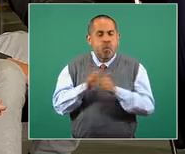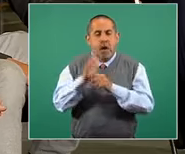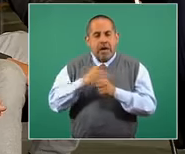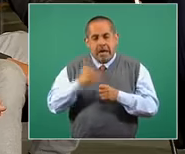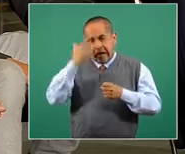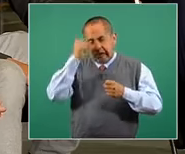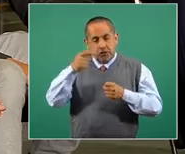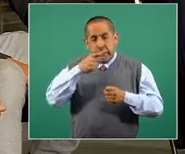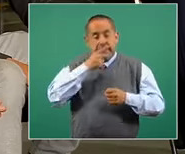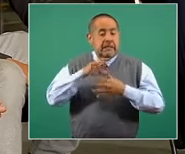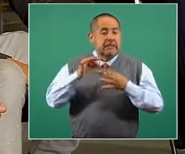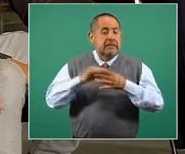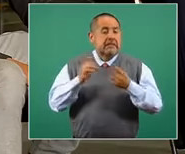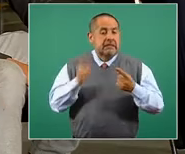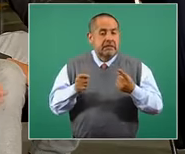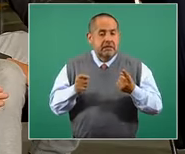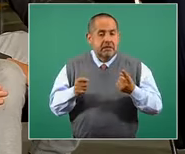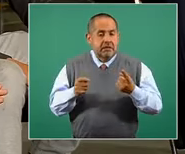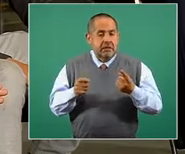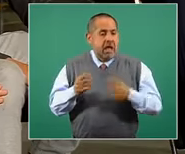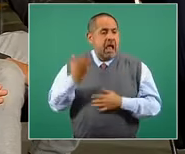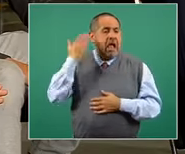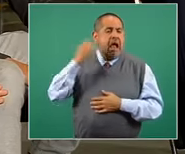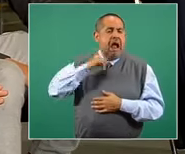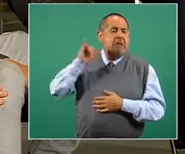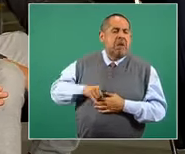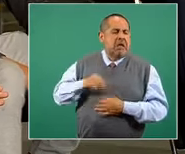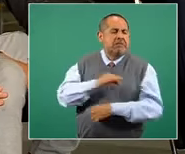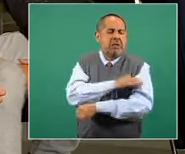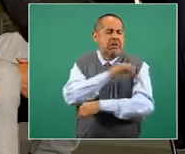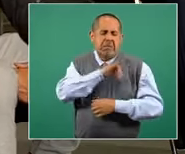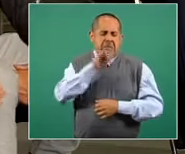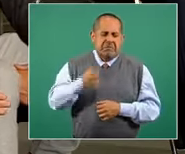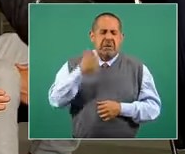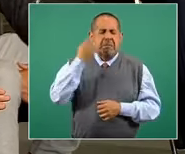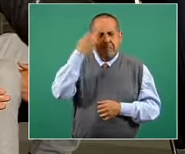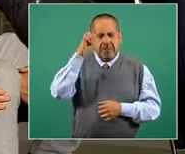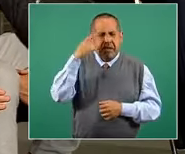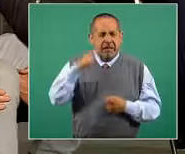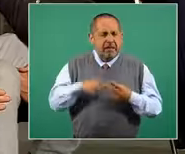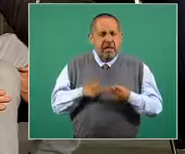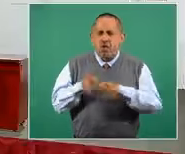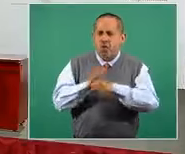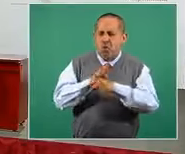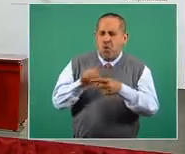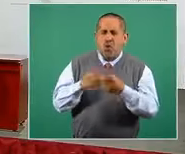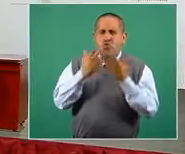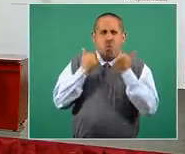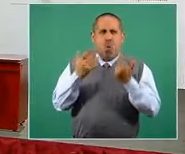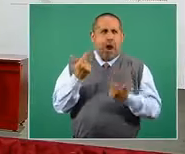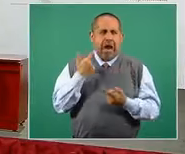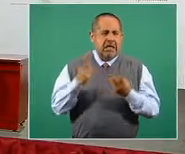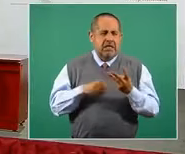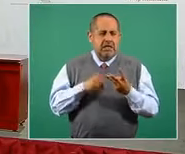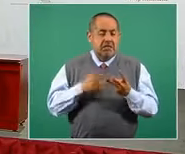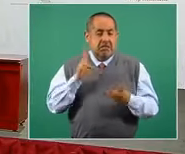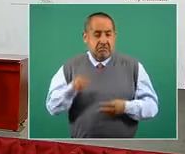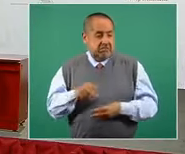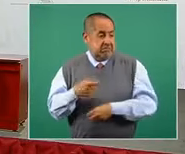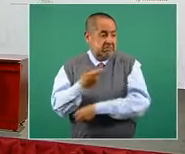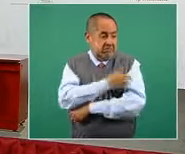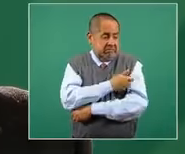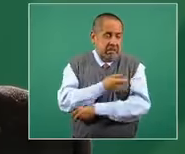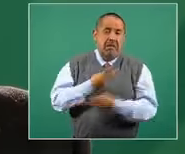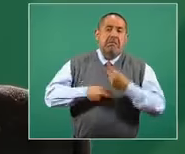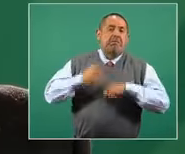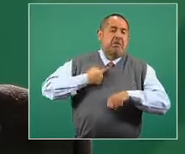argumentos que esgrimen son nunca nos hemos vacunado, no existe la enfermedad, tenemos temor a enfermarnos